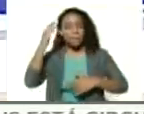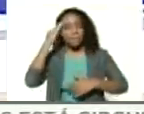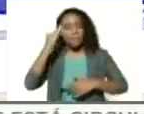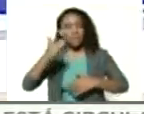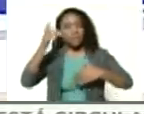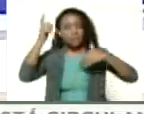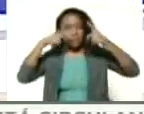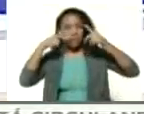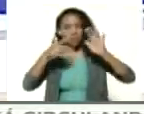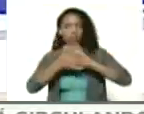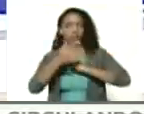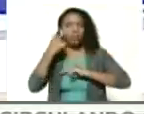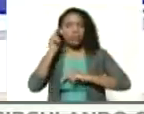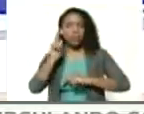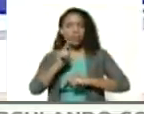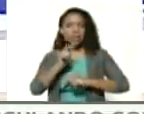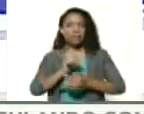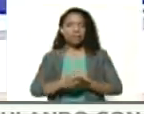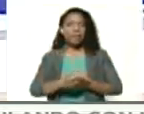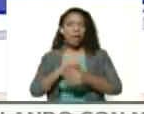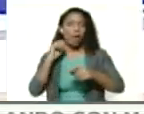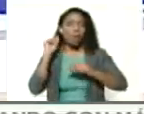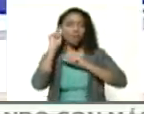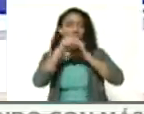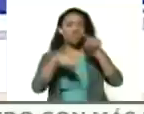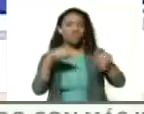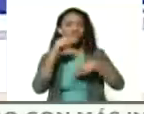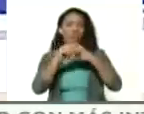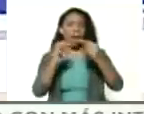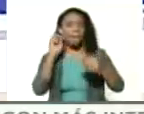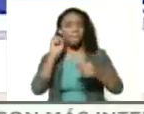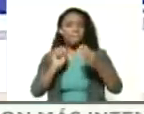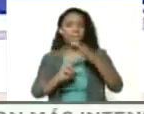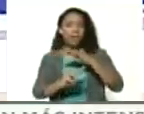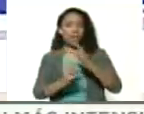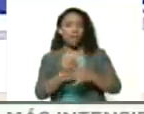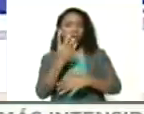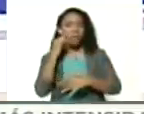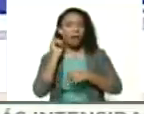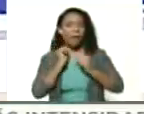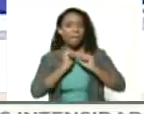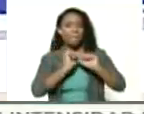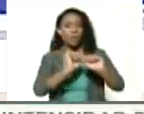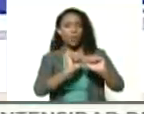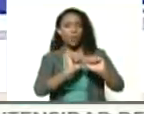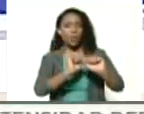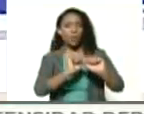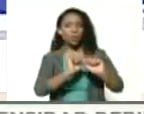de bombardear el Palacio de Miraflores, y el comandante Chávez, para evitar